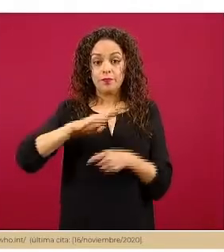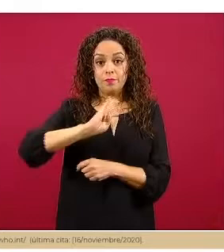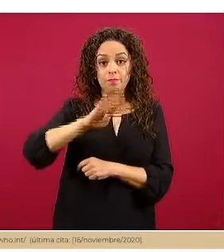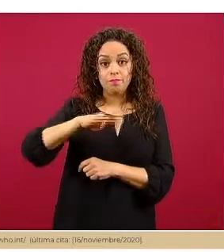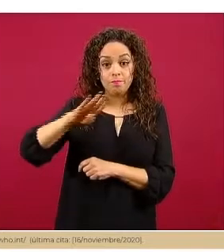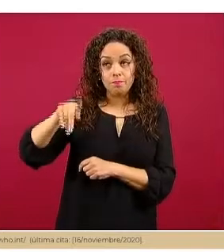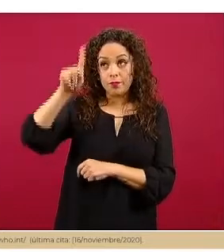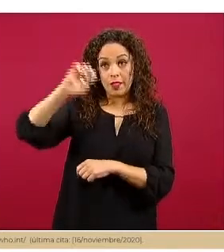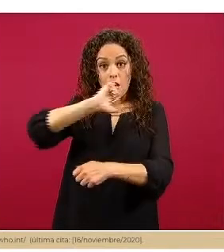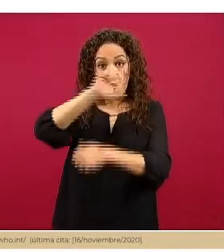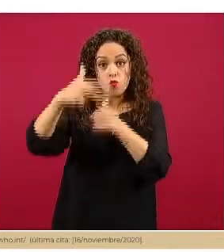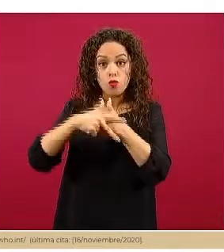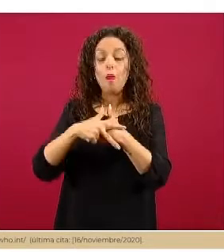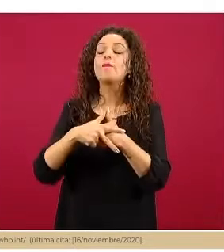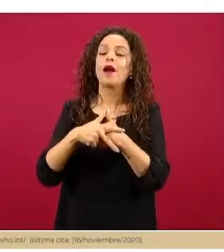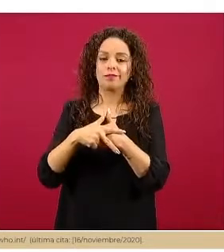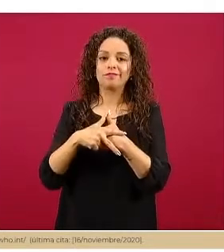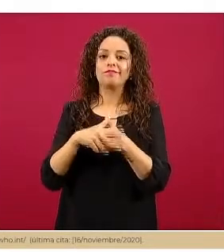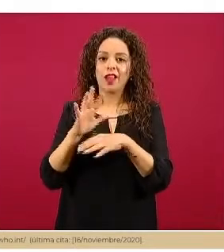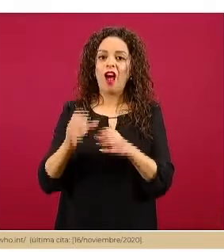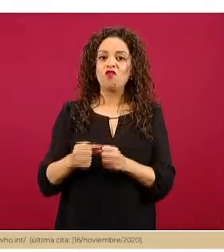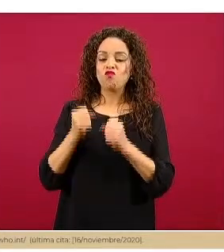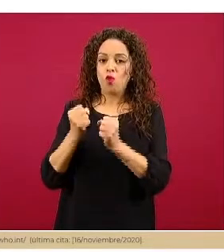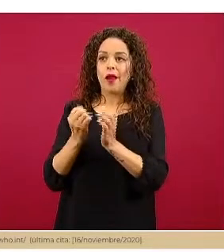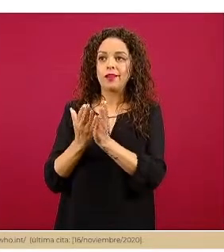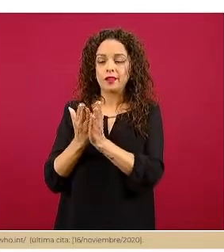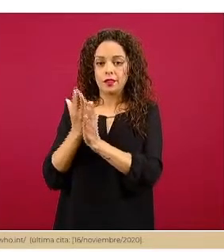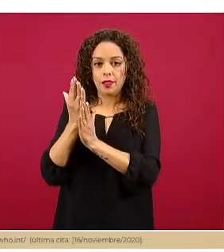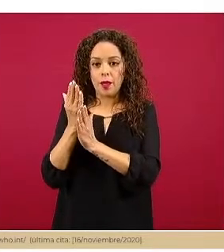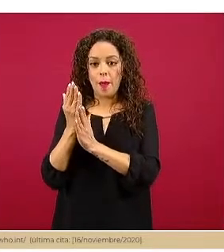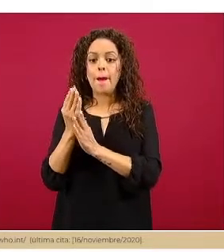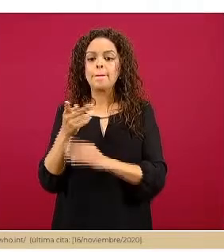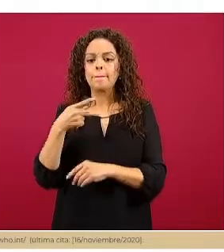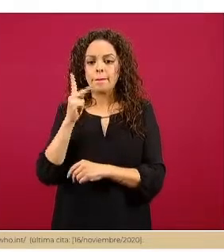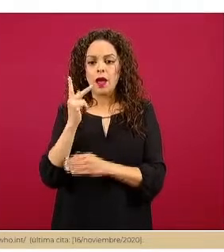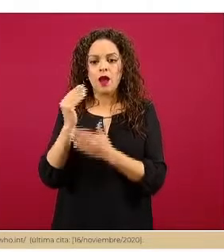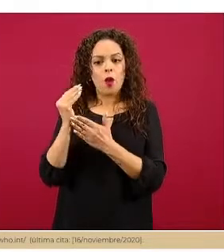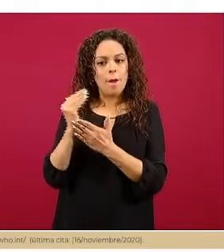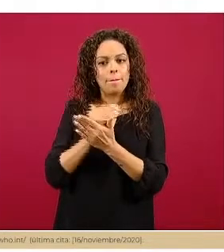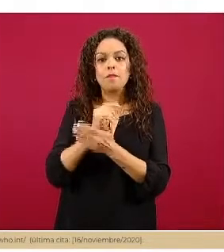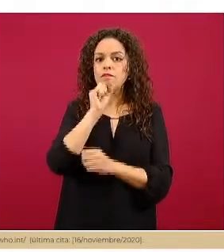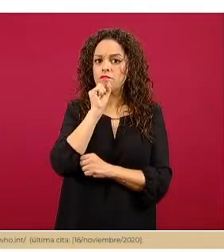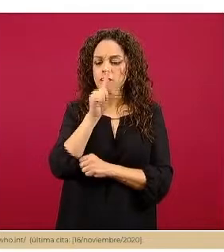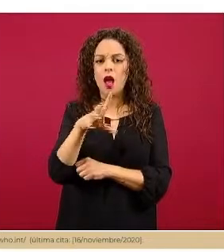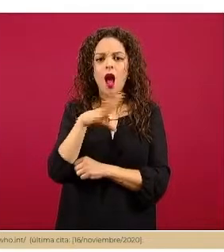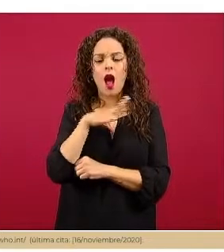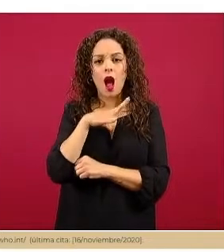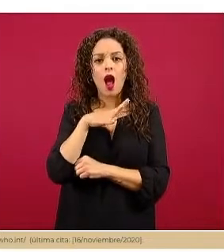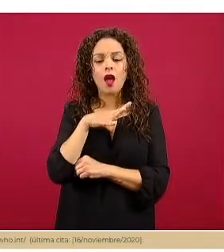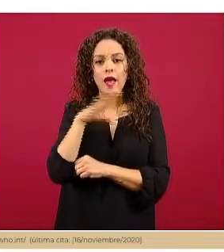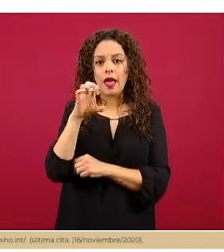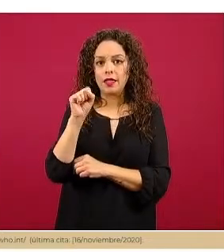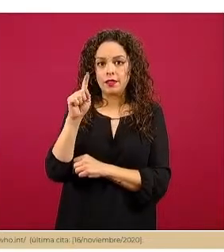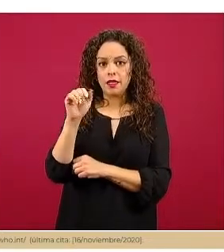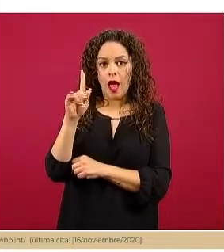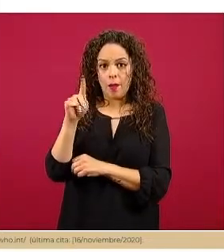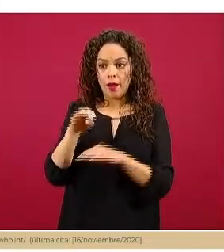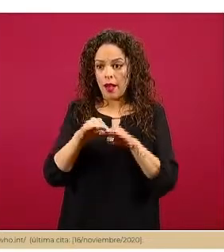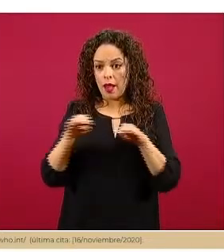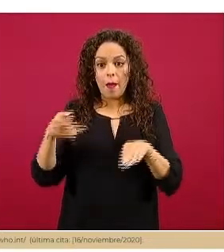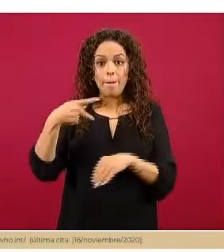creció de forma muy importante, se redujo también de forma muy importante, tuvo una estabilidad, pero no es